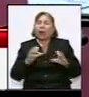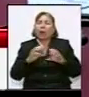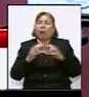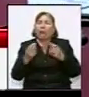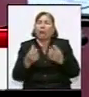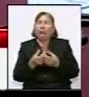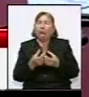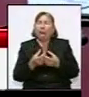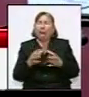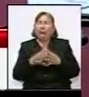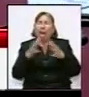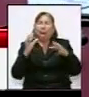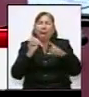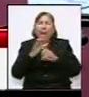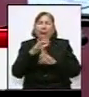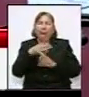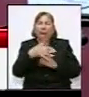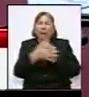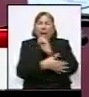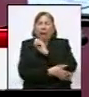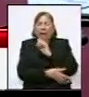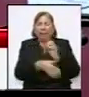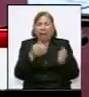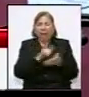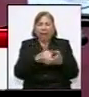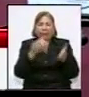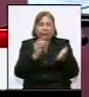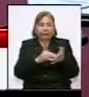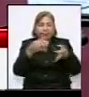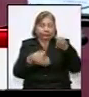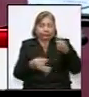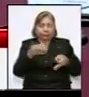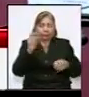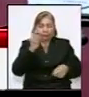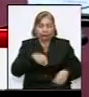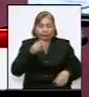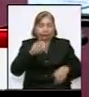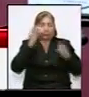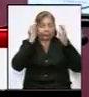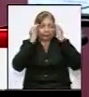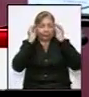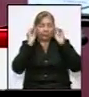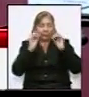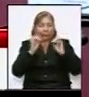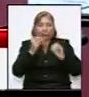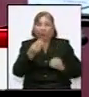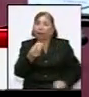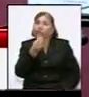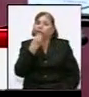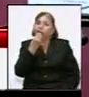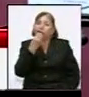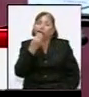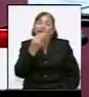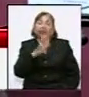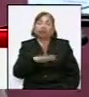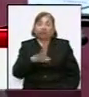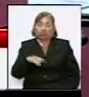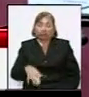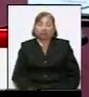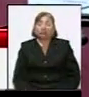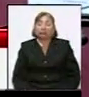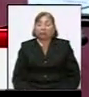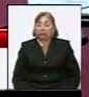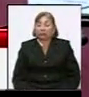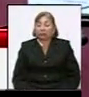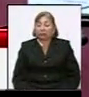de las poblaciones más vulnerables del país será que los procesos sean justos y oportunos en los procesos de alimentos en